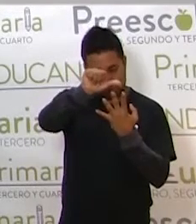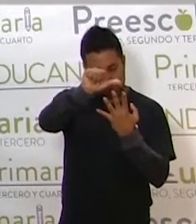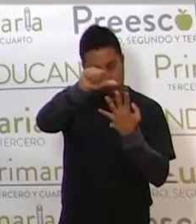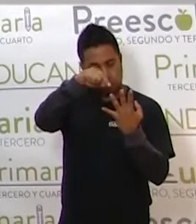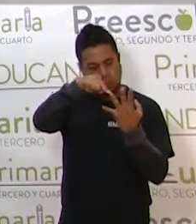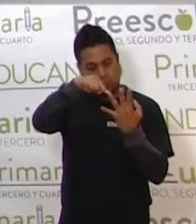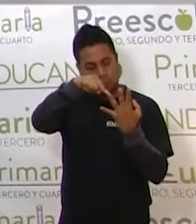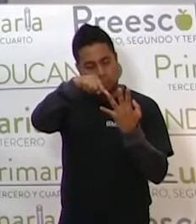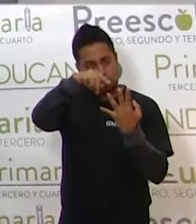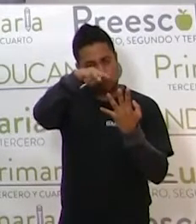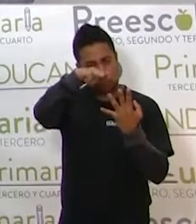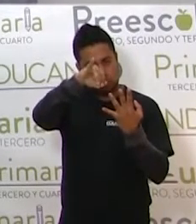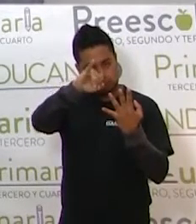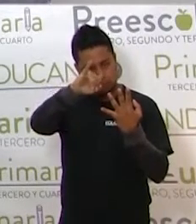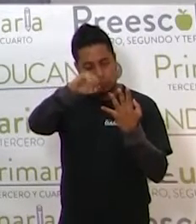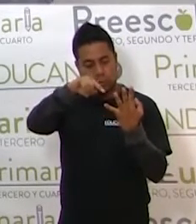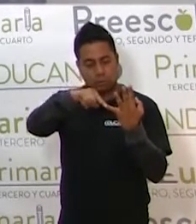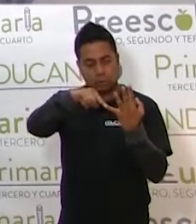me